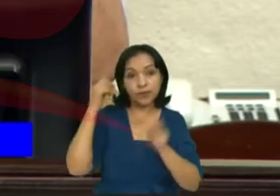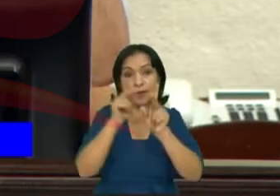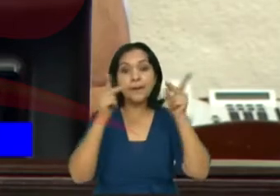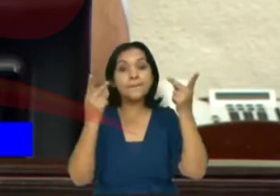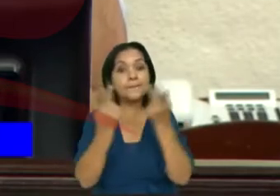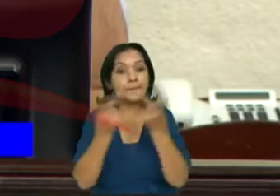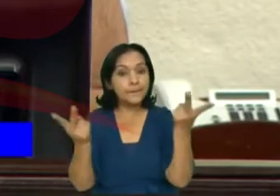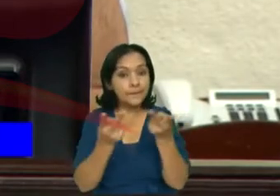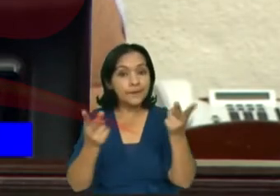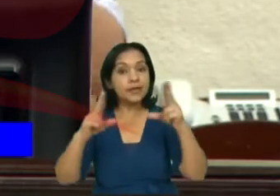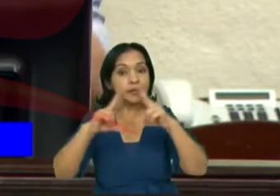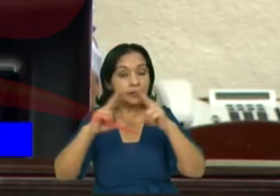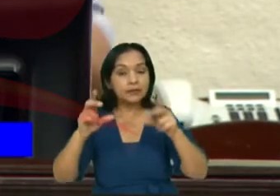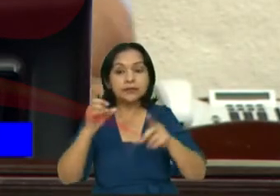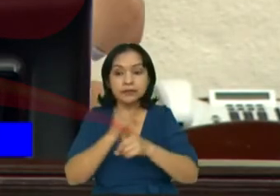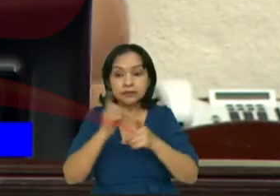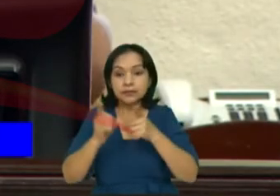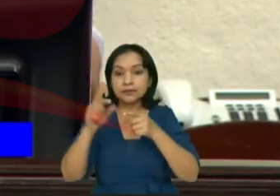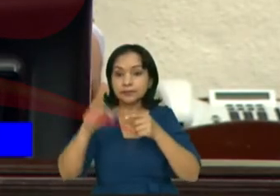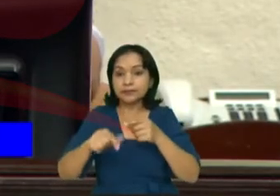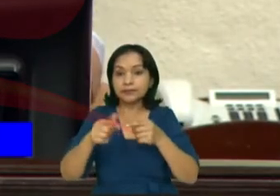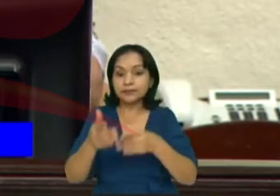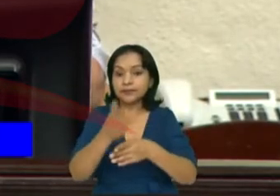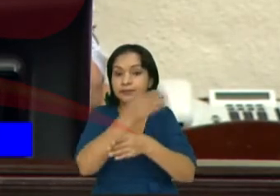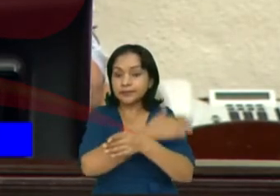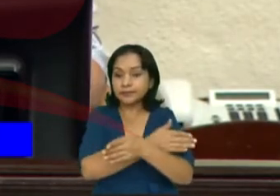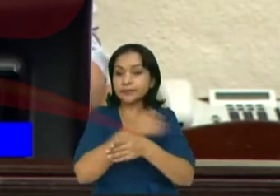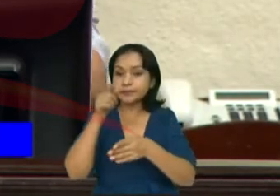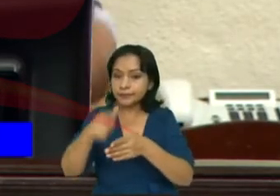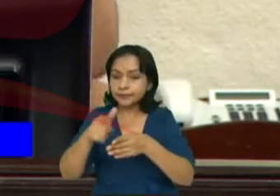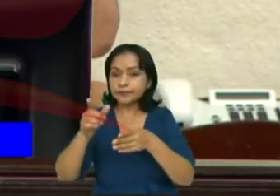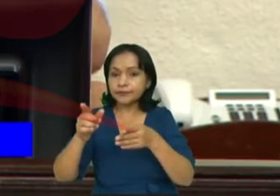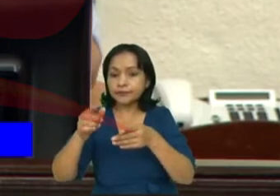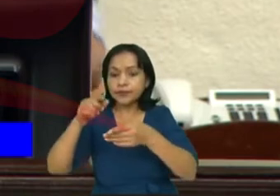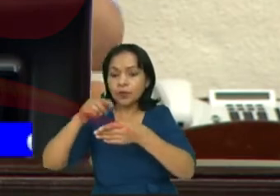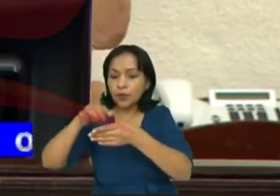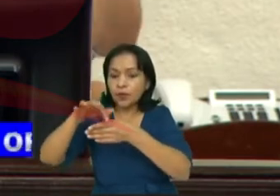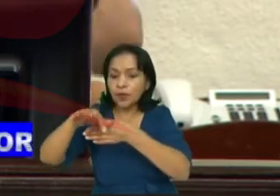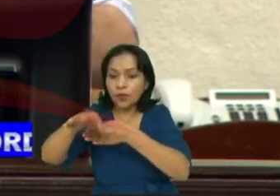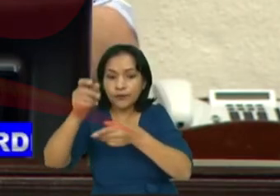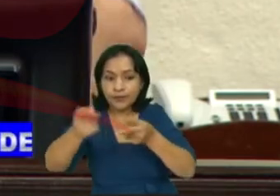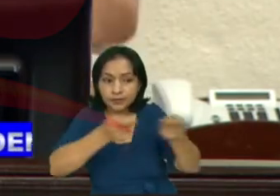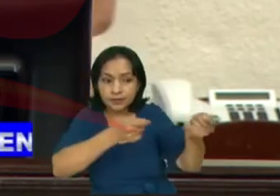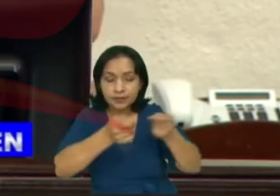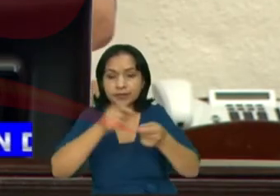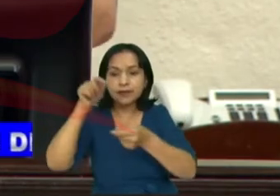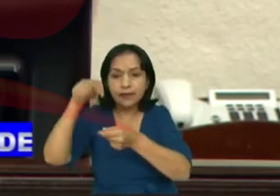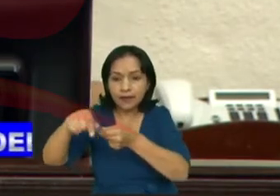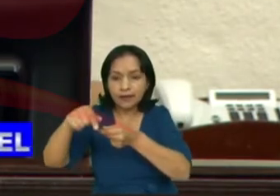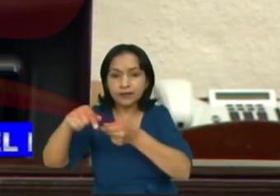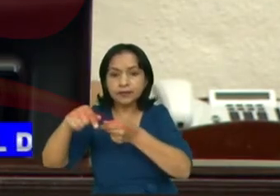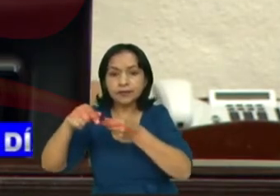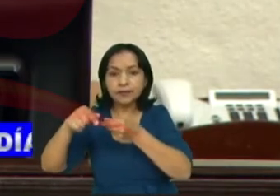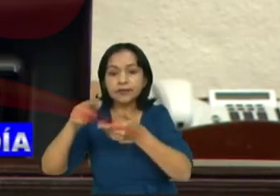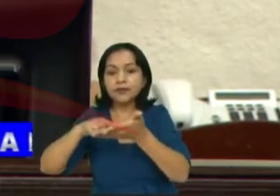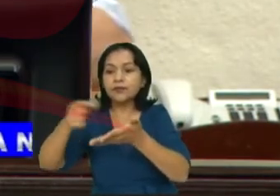le debíamos este paso, es decir, teníamos una Dirección General de Regulación, ahí está la Dirección de Farmacia, ahí está la